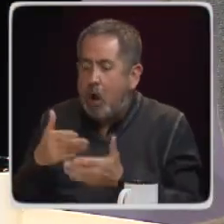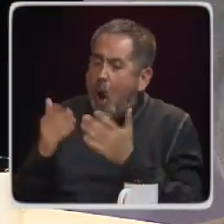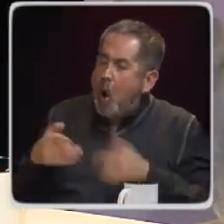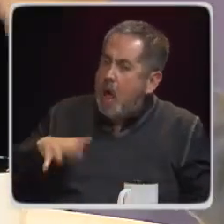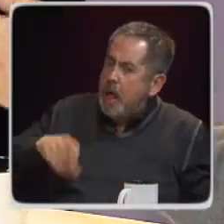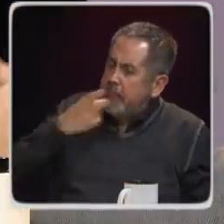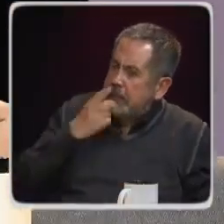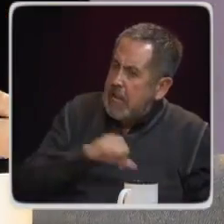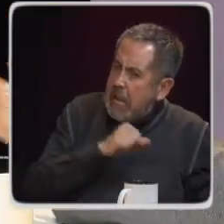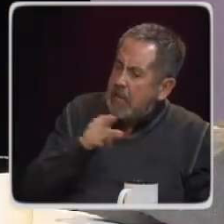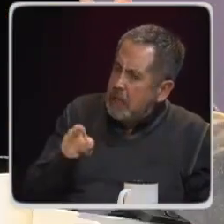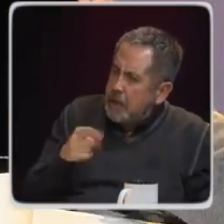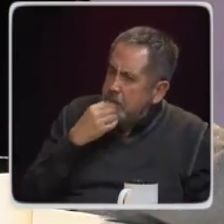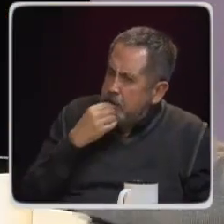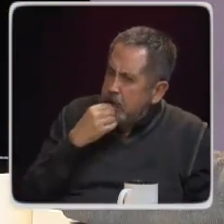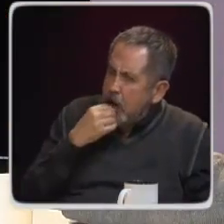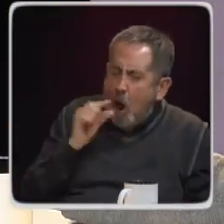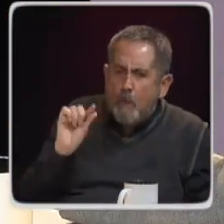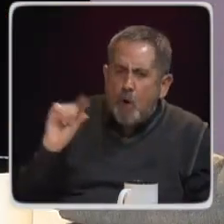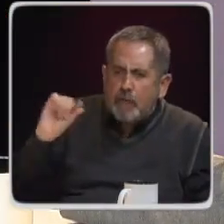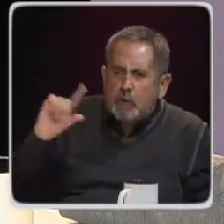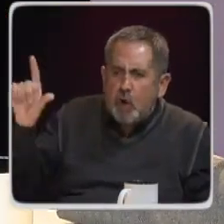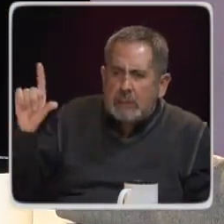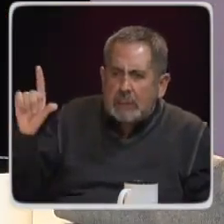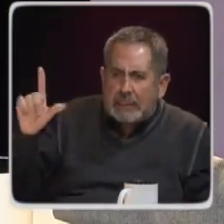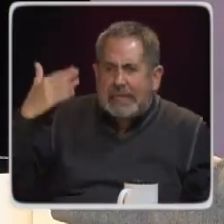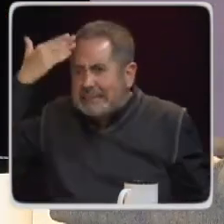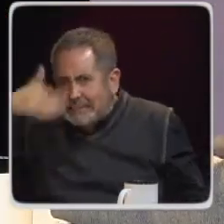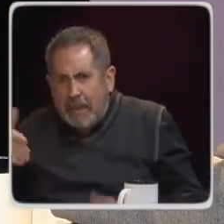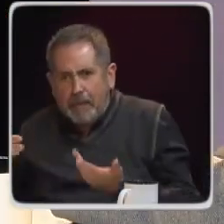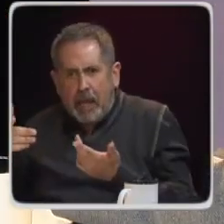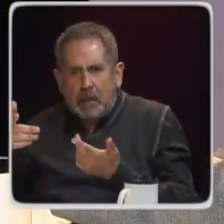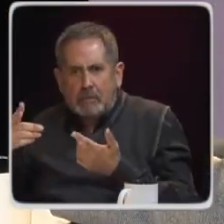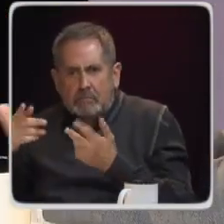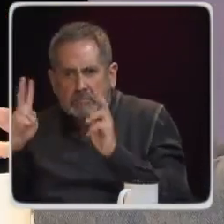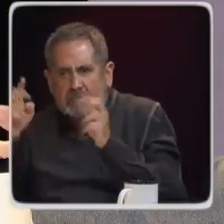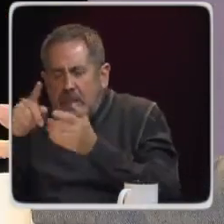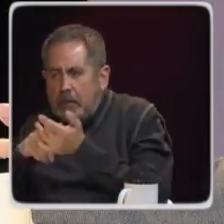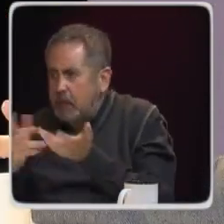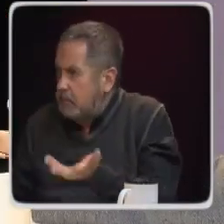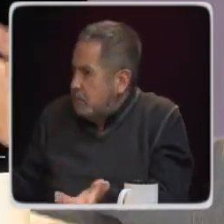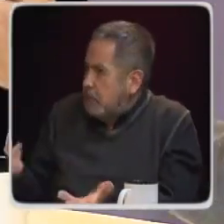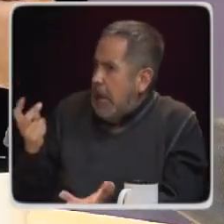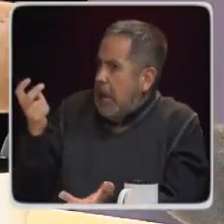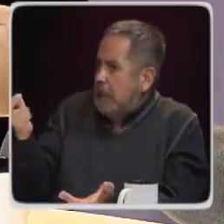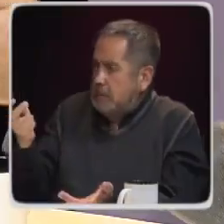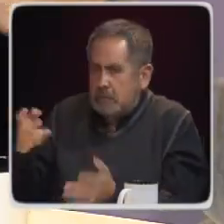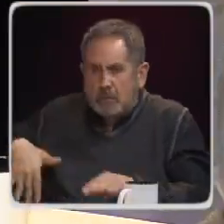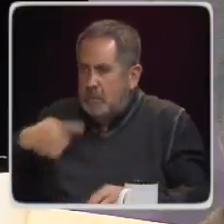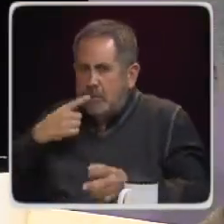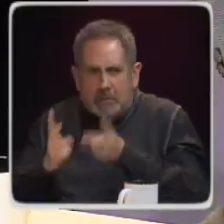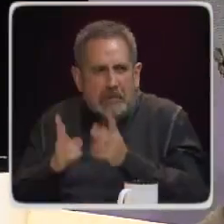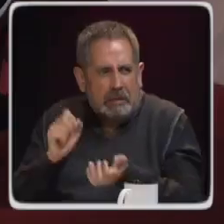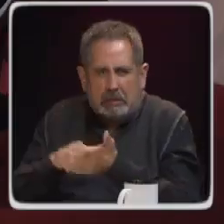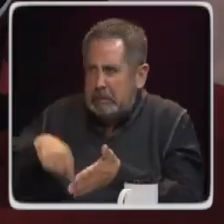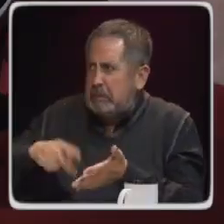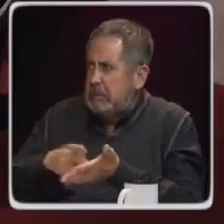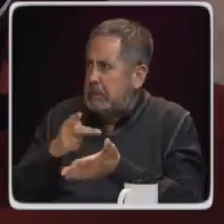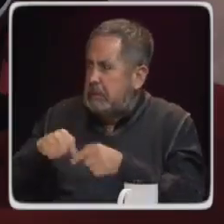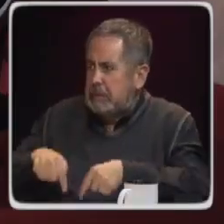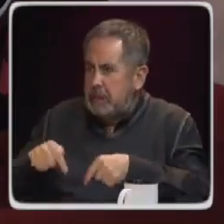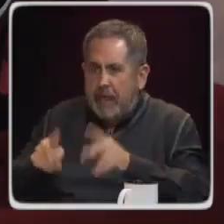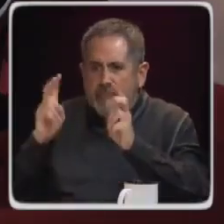perdón, diputados, pero lo hicieron mal. Entonces, regrésense, porque entonces estos grupos vulnerables o estas personas